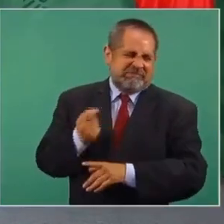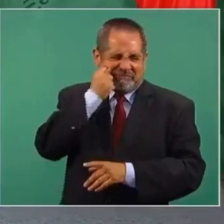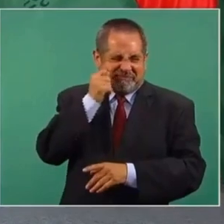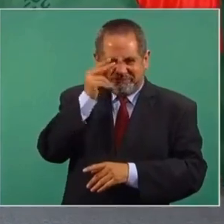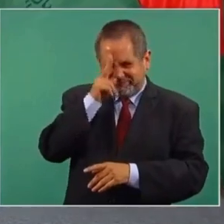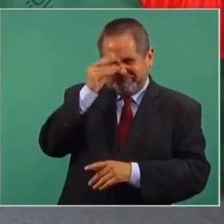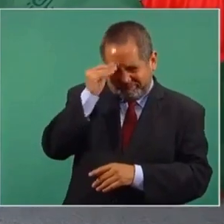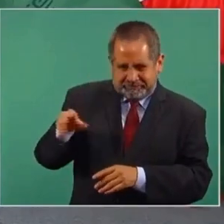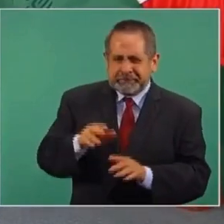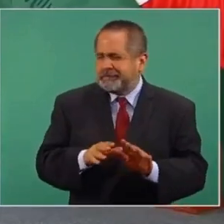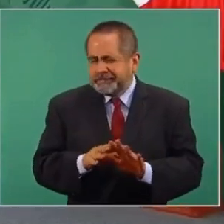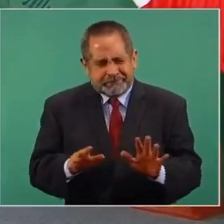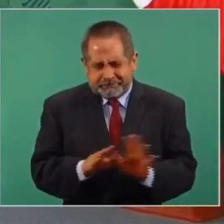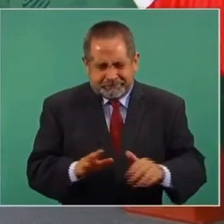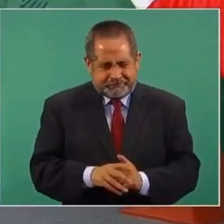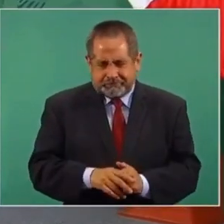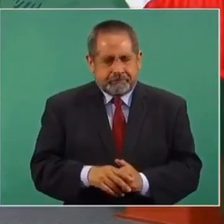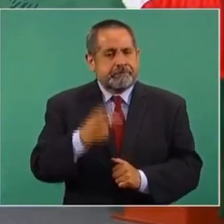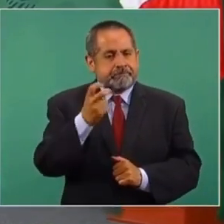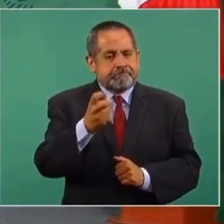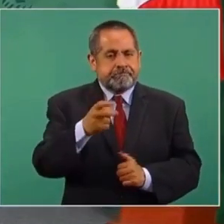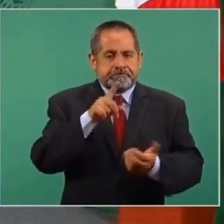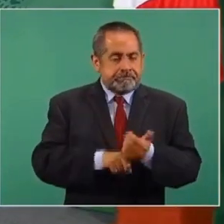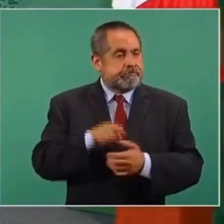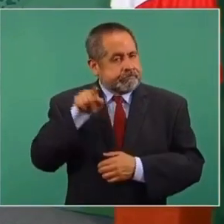Que por eso existen